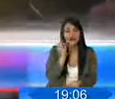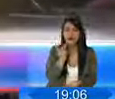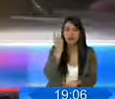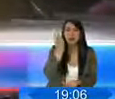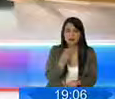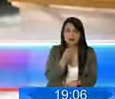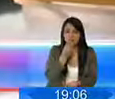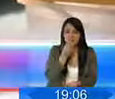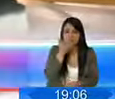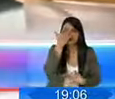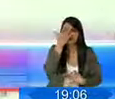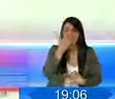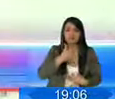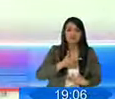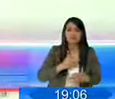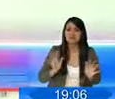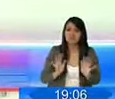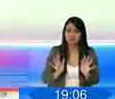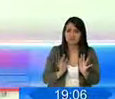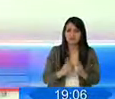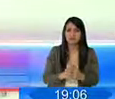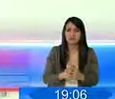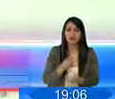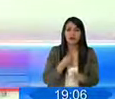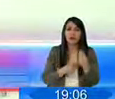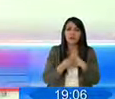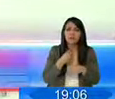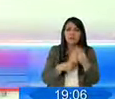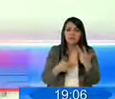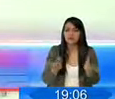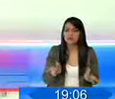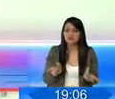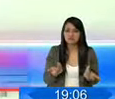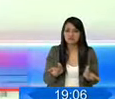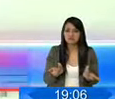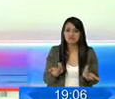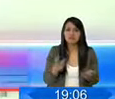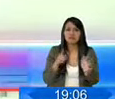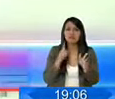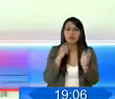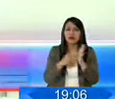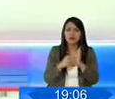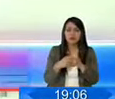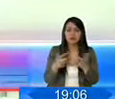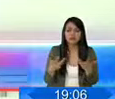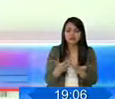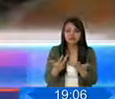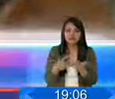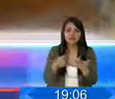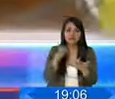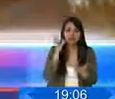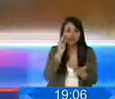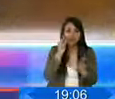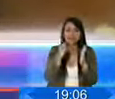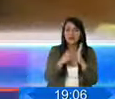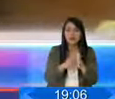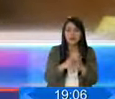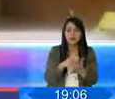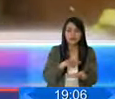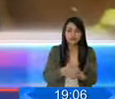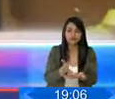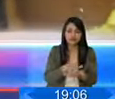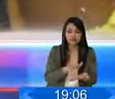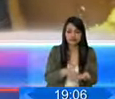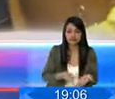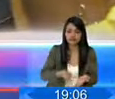de transmitir enfermedades. Los alimentos frescos o los alimentos cocinados, ¿no? Por ejemplo, que se fríen, que